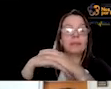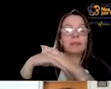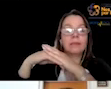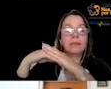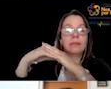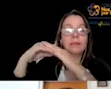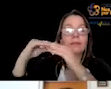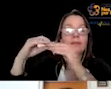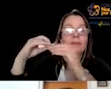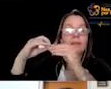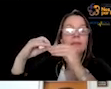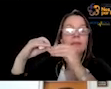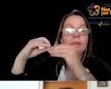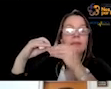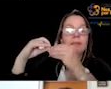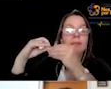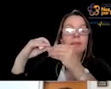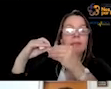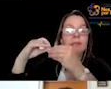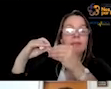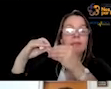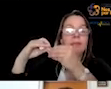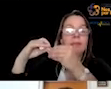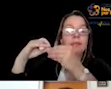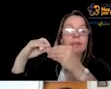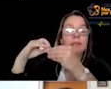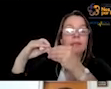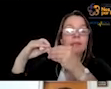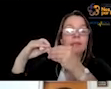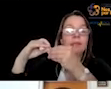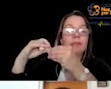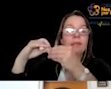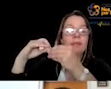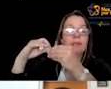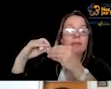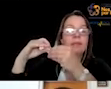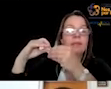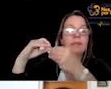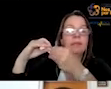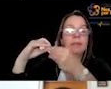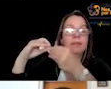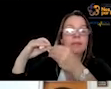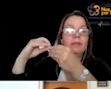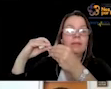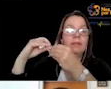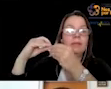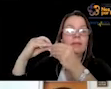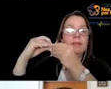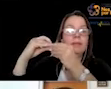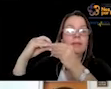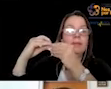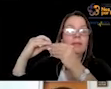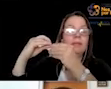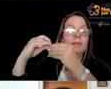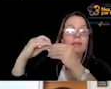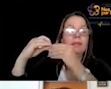y acá les voy a poner, cuáles son los nutrientes necesarios para tratar eso que podemos hablar de inflamación,